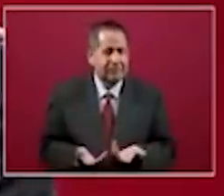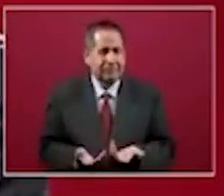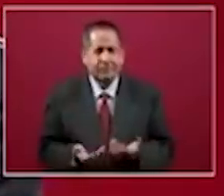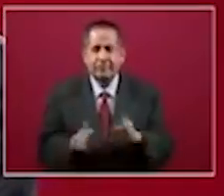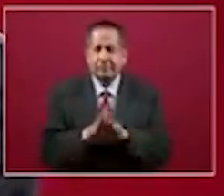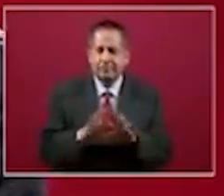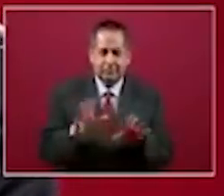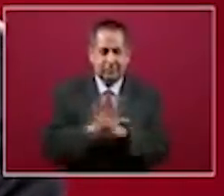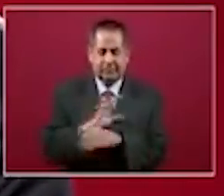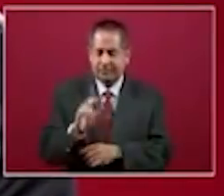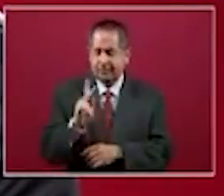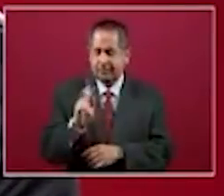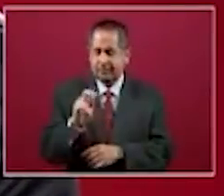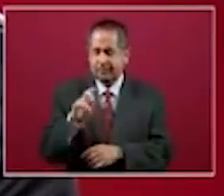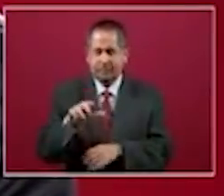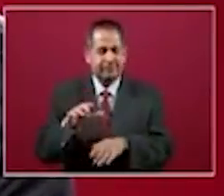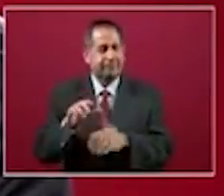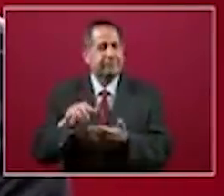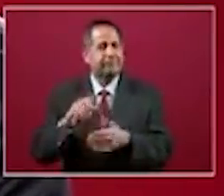modificar el Código Penal,